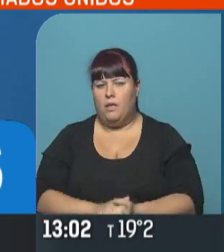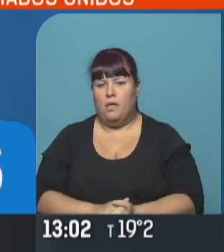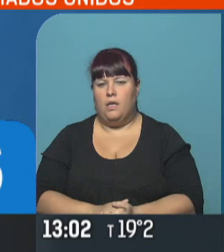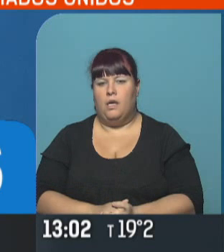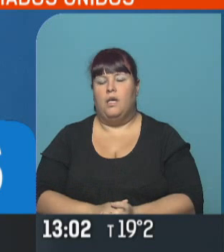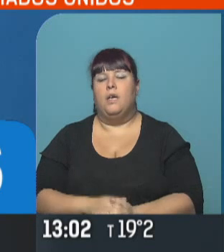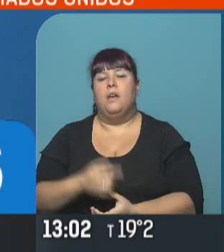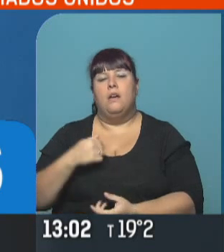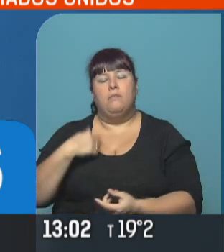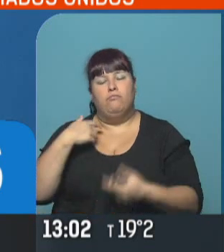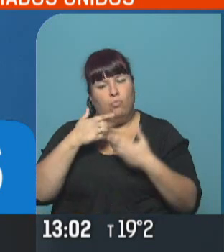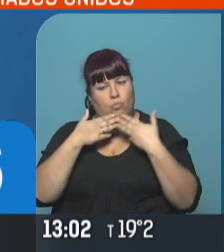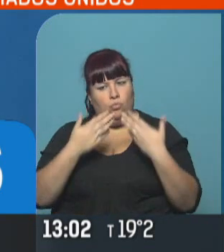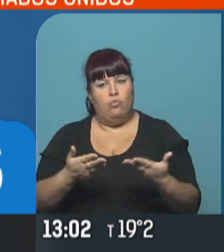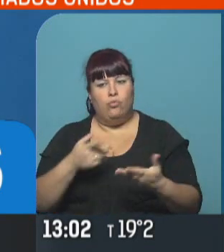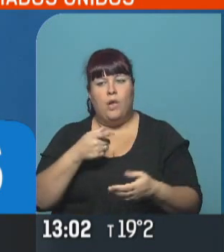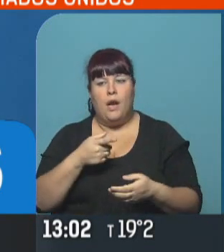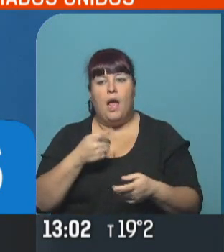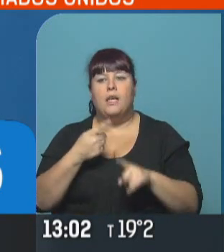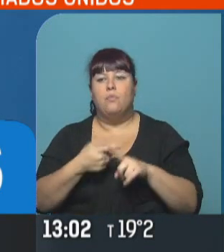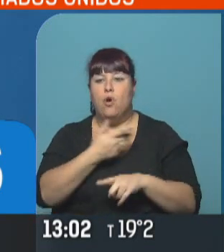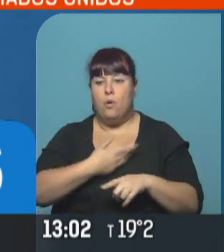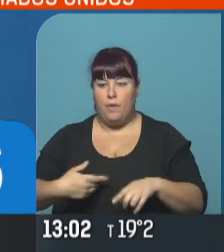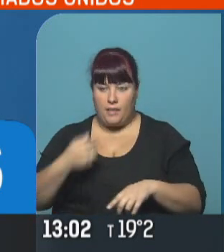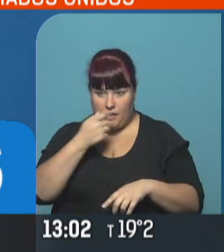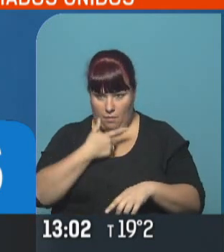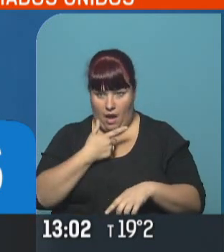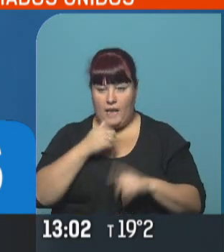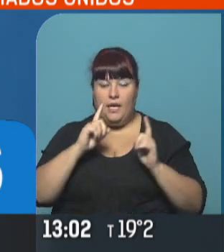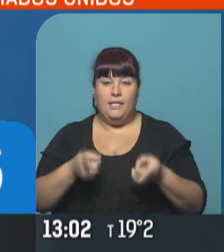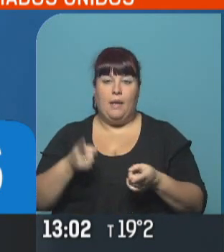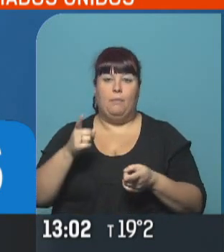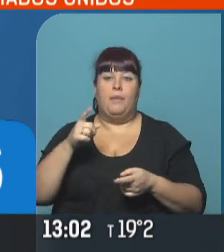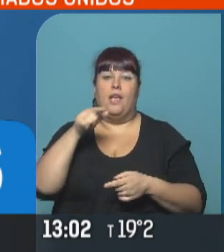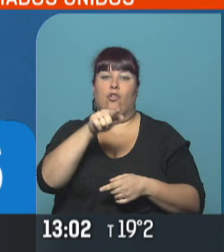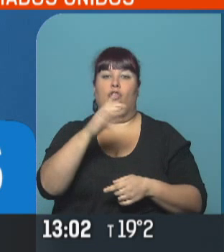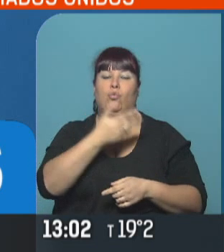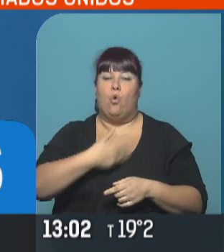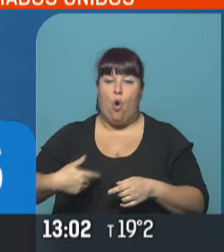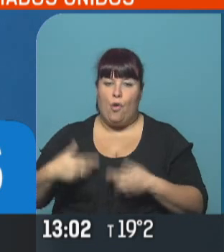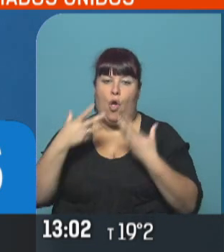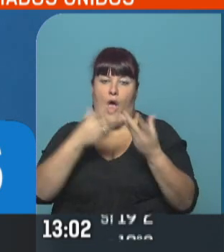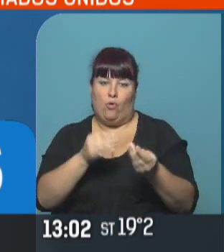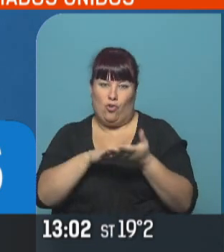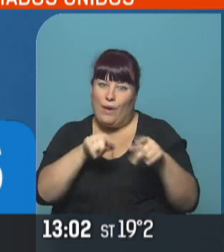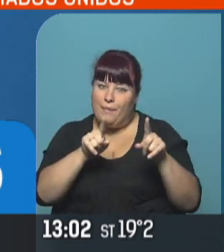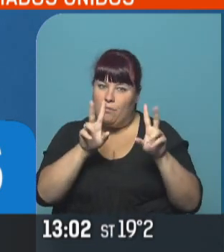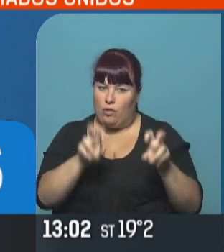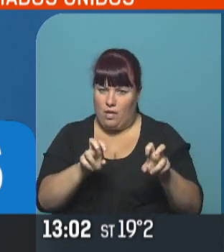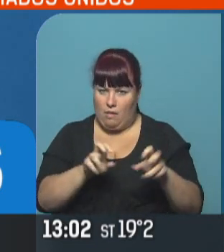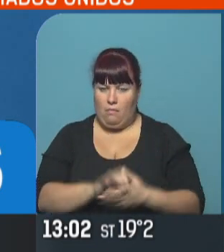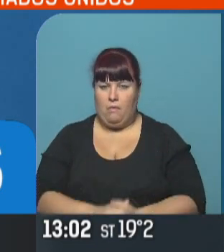Y estamos muy agradecidos por el presidente Macri y la cooperación de su gobierno sobre el particular.